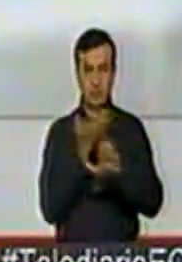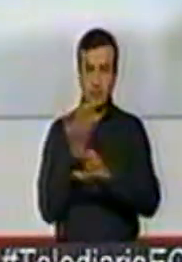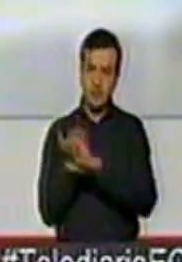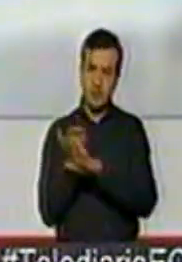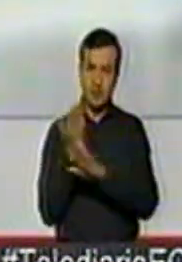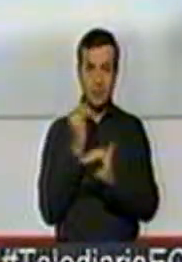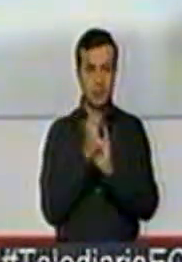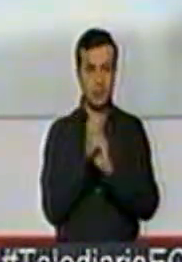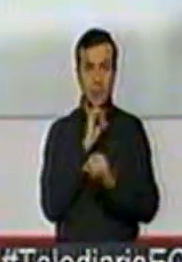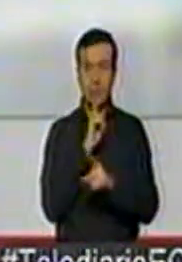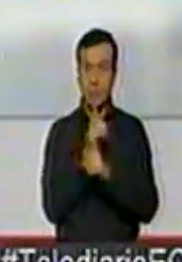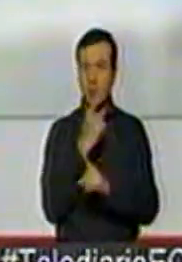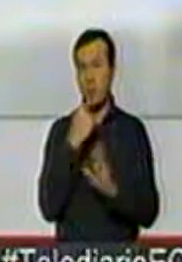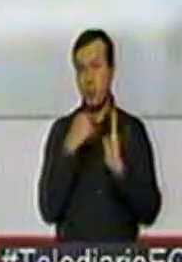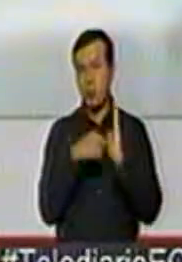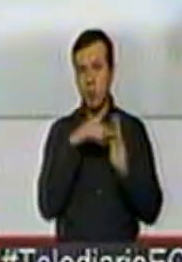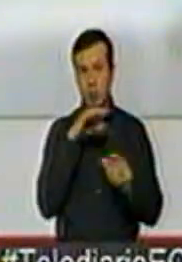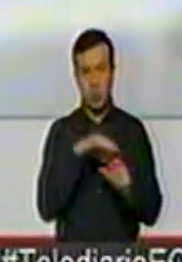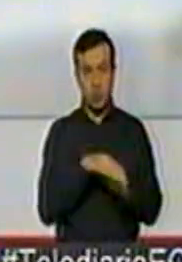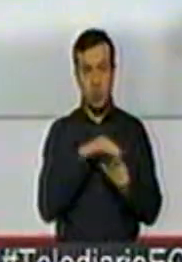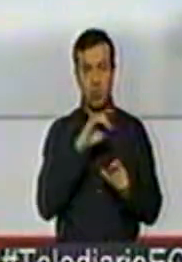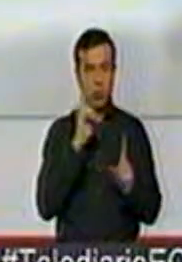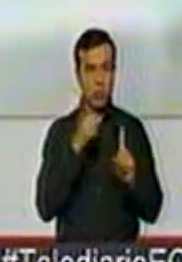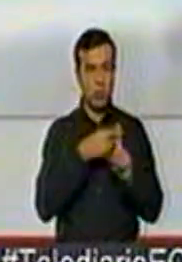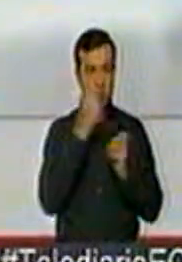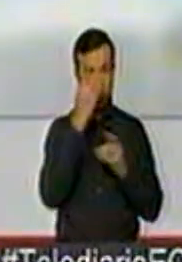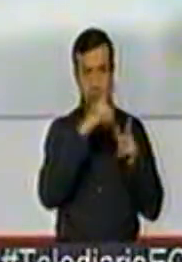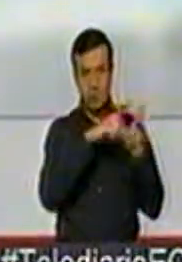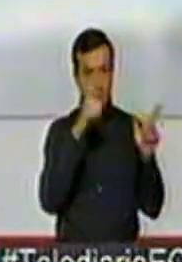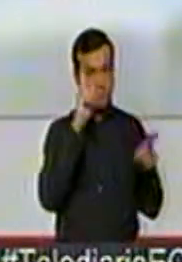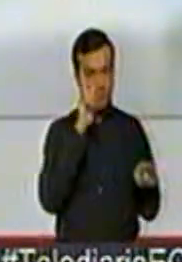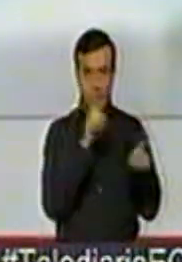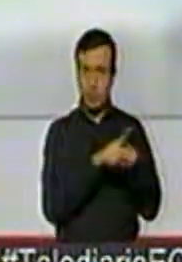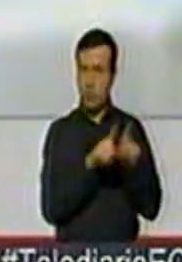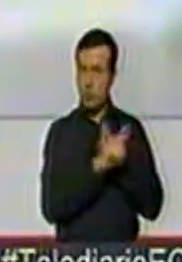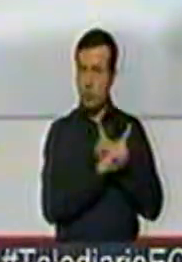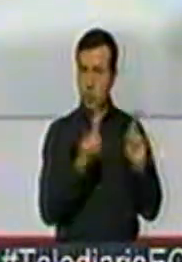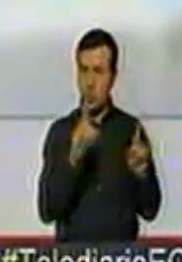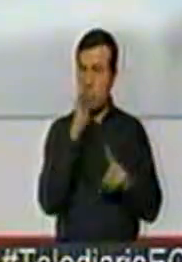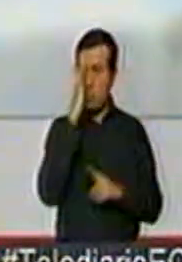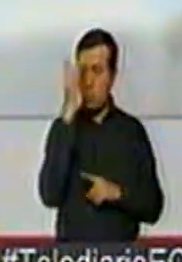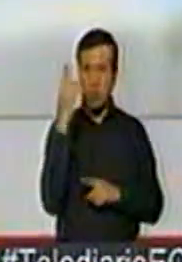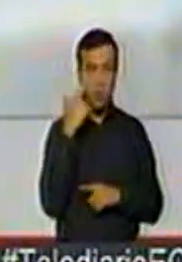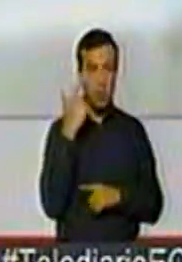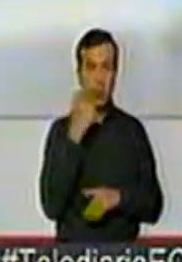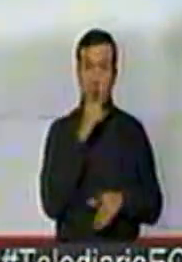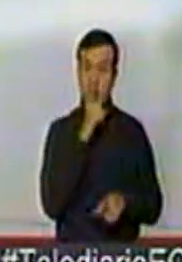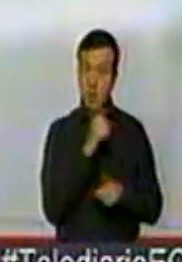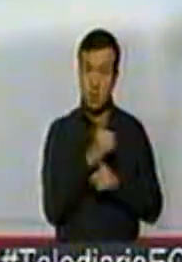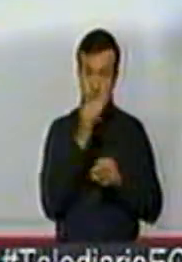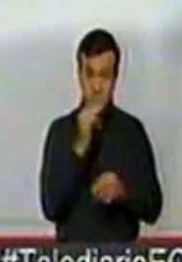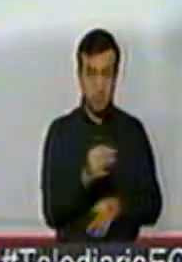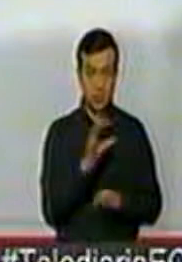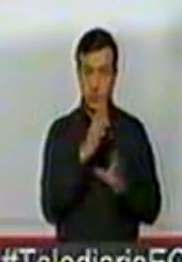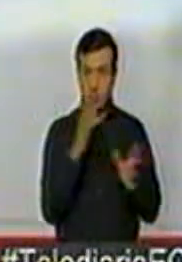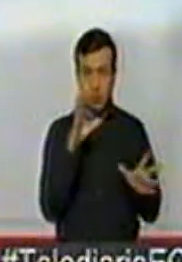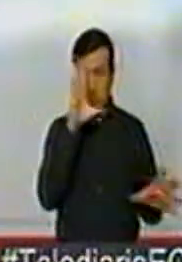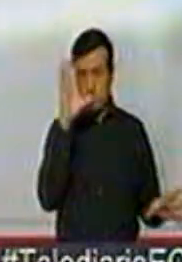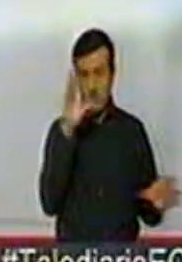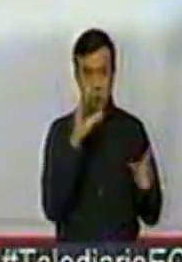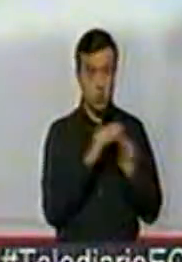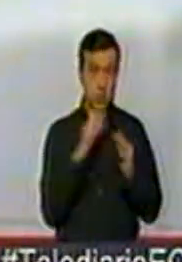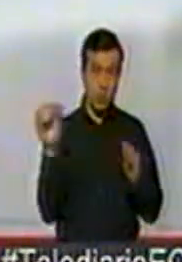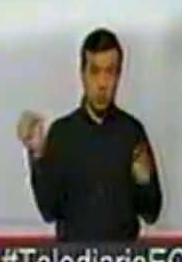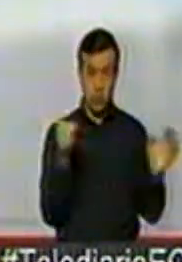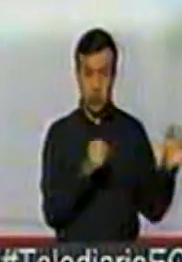entidades competentes. En mi caso, yo voté en contra del informe de mayoría por un simple hecho de que no recoge la verdad. después de todas las